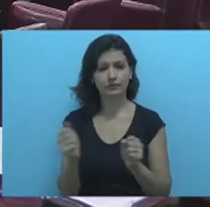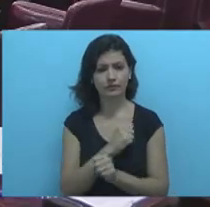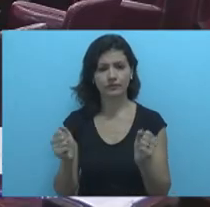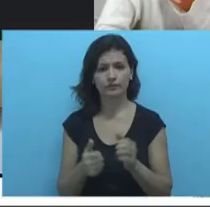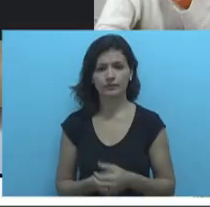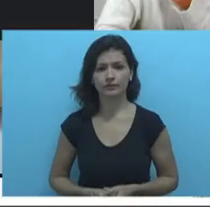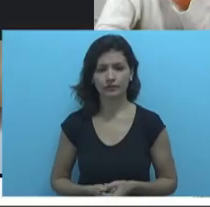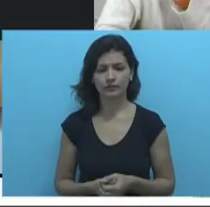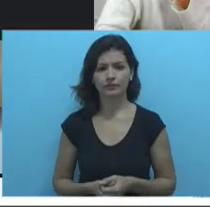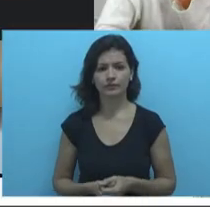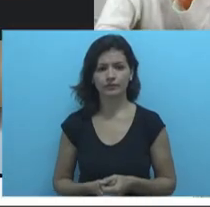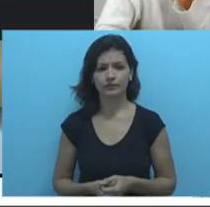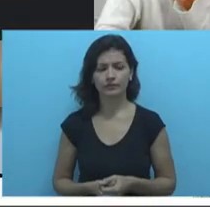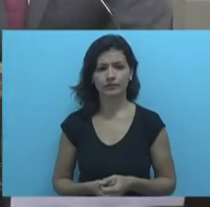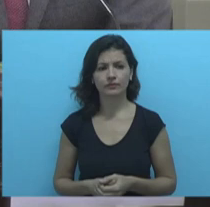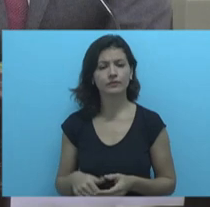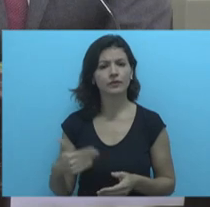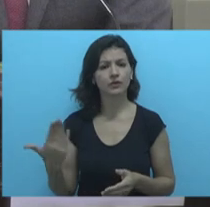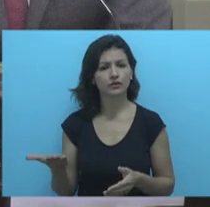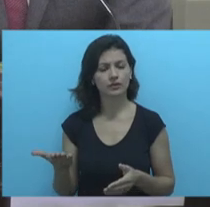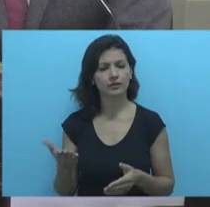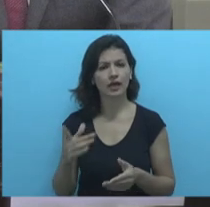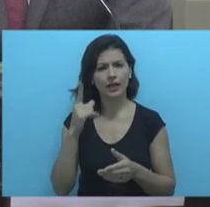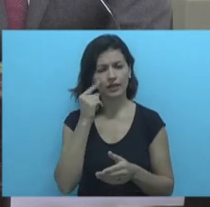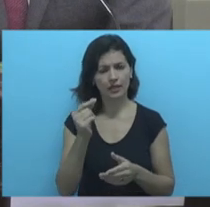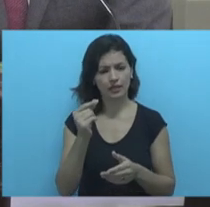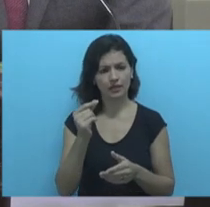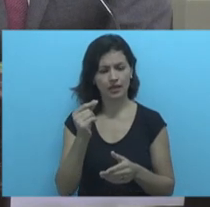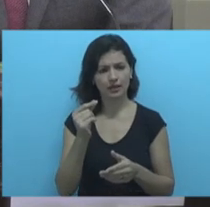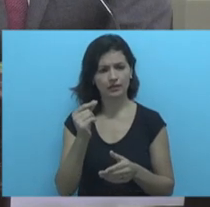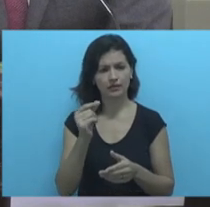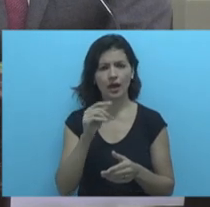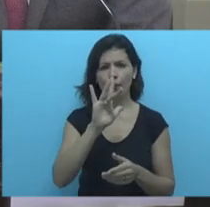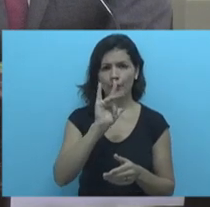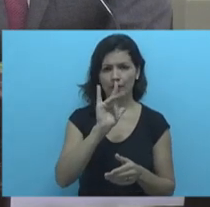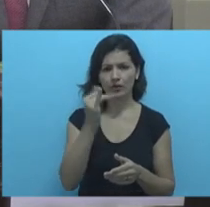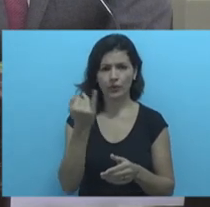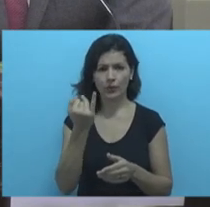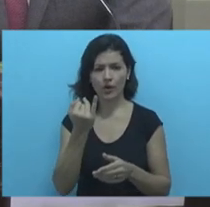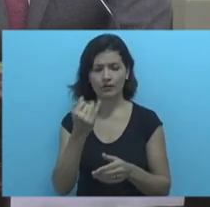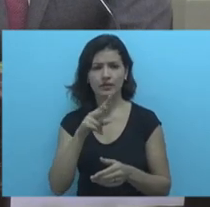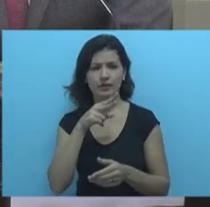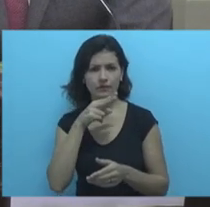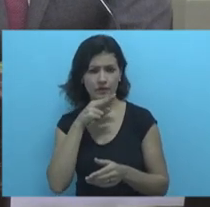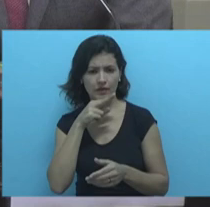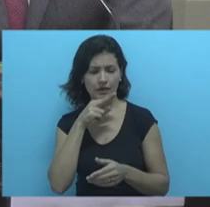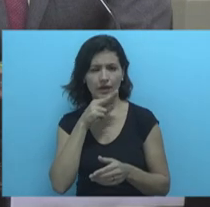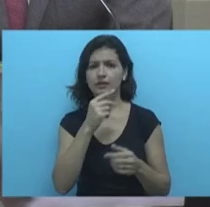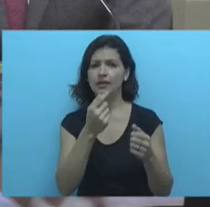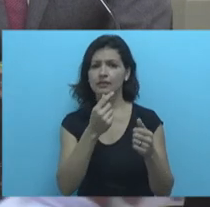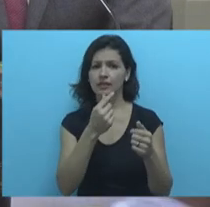aprobado. Queda, por lo tanto, fijados los días y horas de reunión, los días miércoles, jueves y viernes, en los